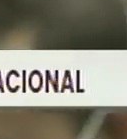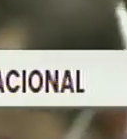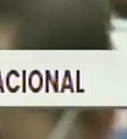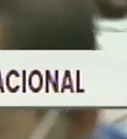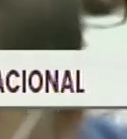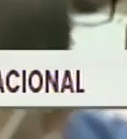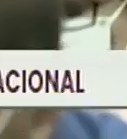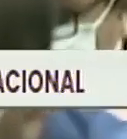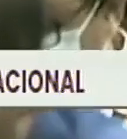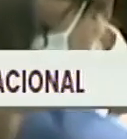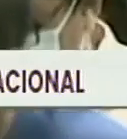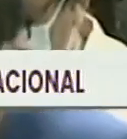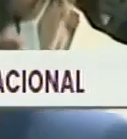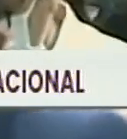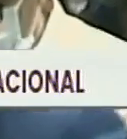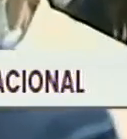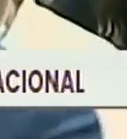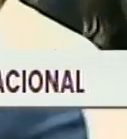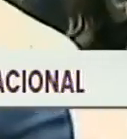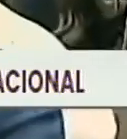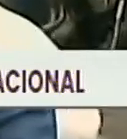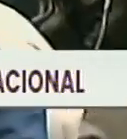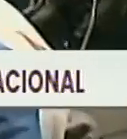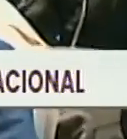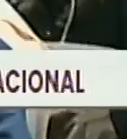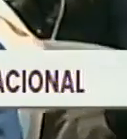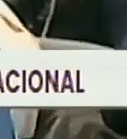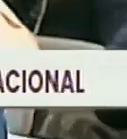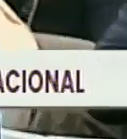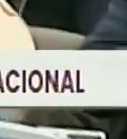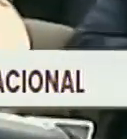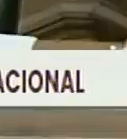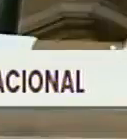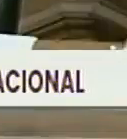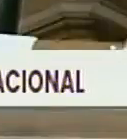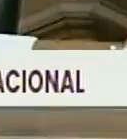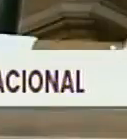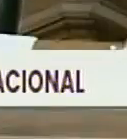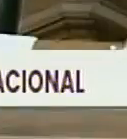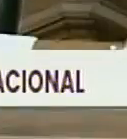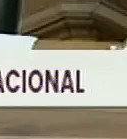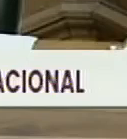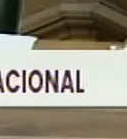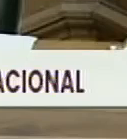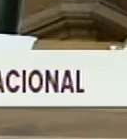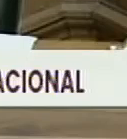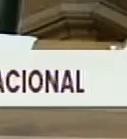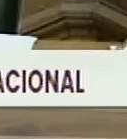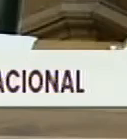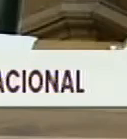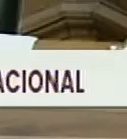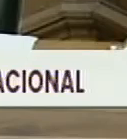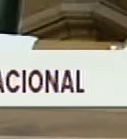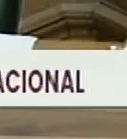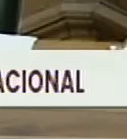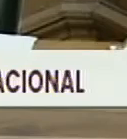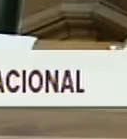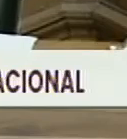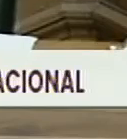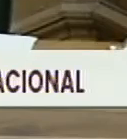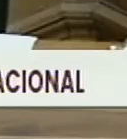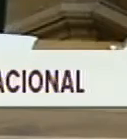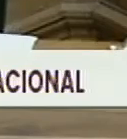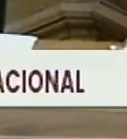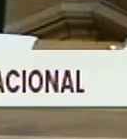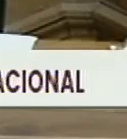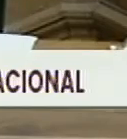José Manuel Serpa Guerra. Es todo de la lista de los elegibles por